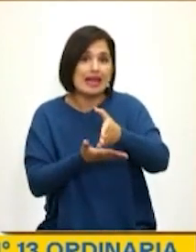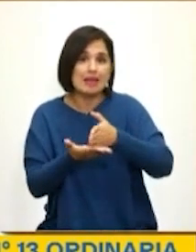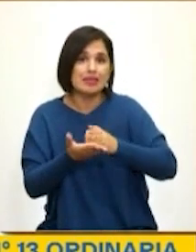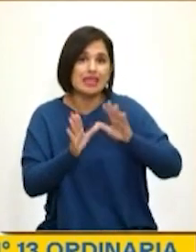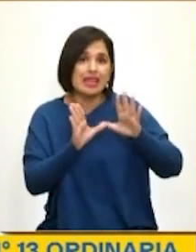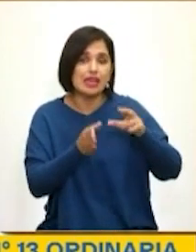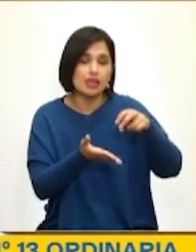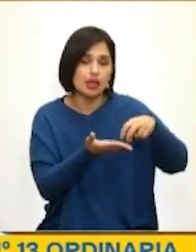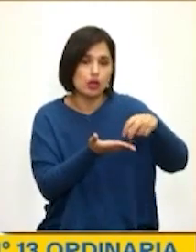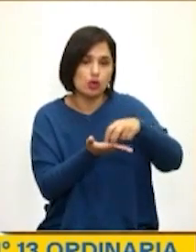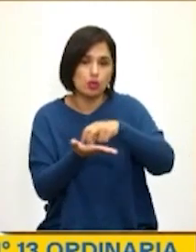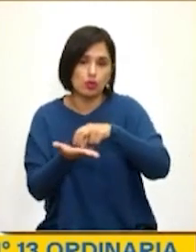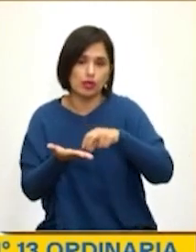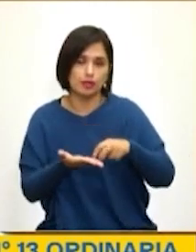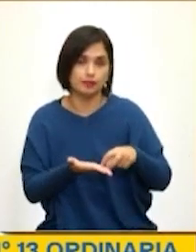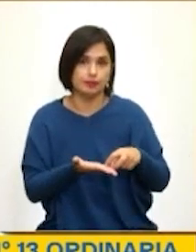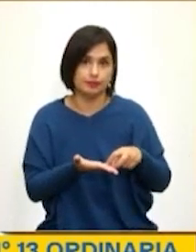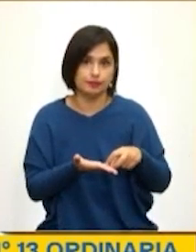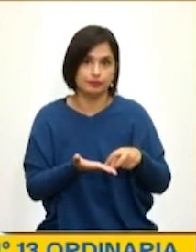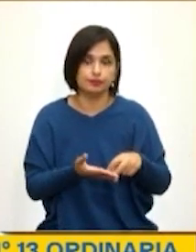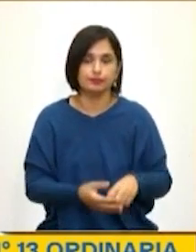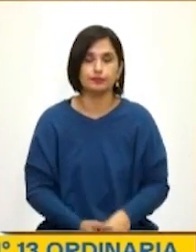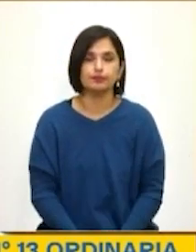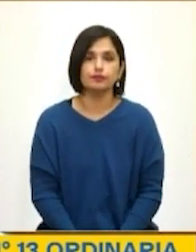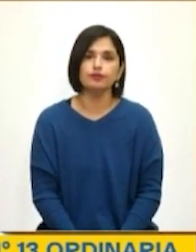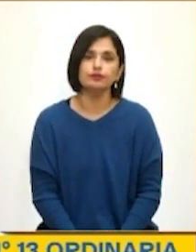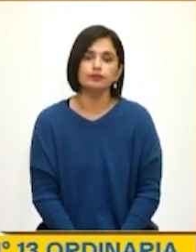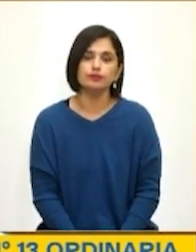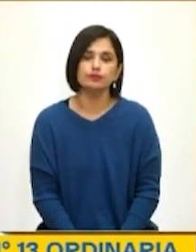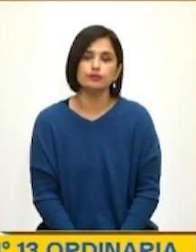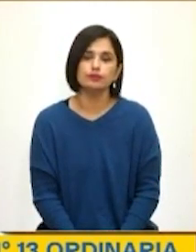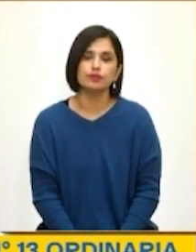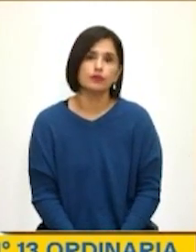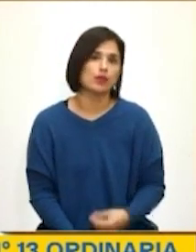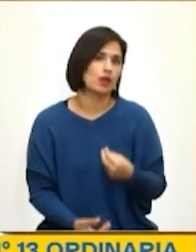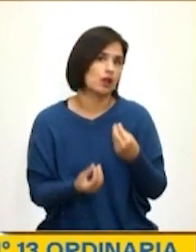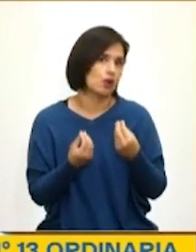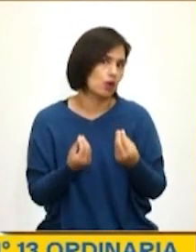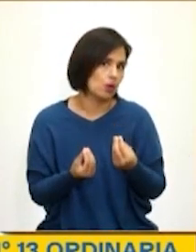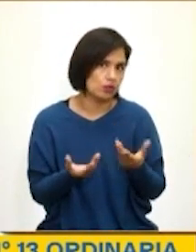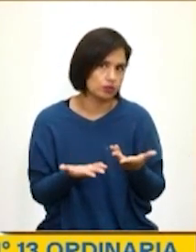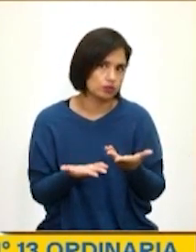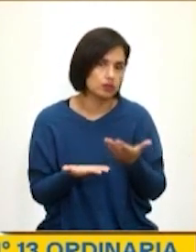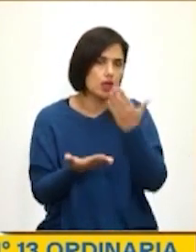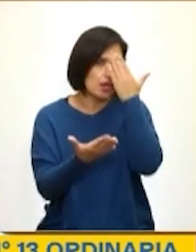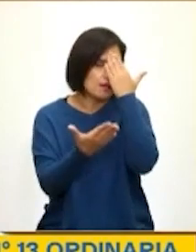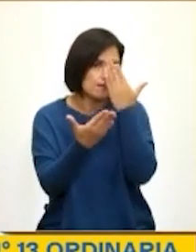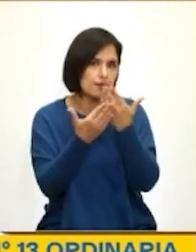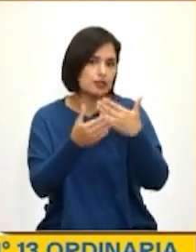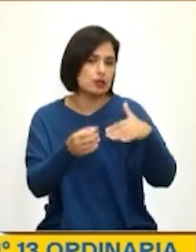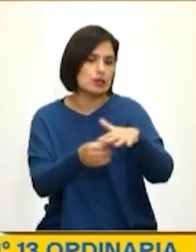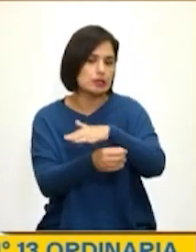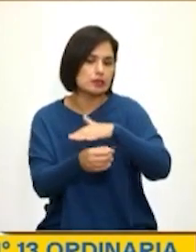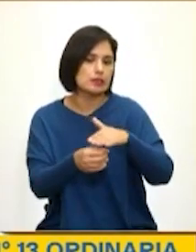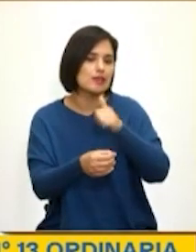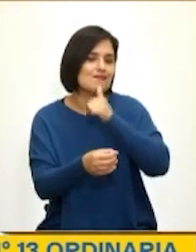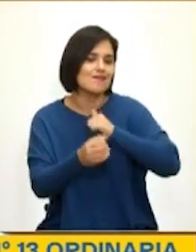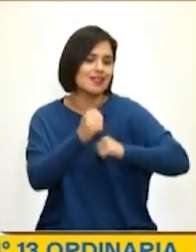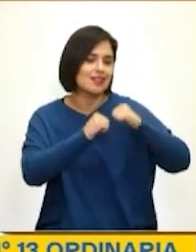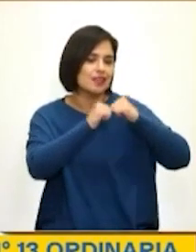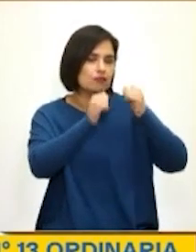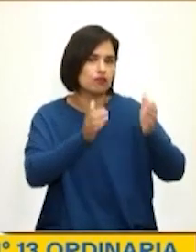lagde rñ cocran incluso hins y evidentemente estamos entado una situación donde la falta de